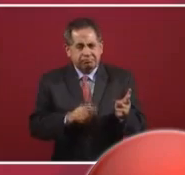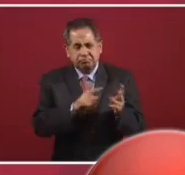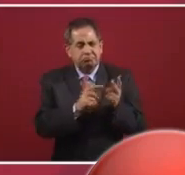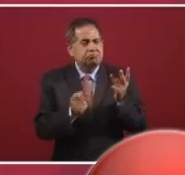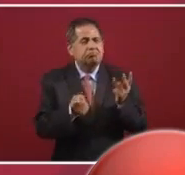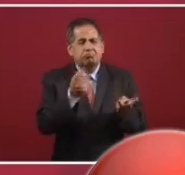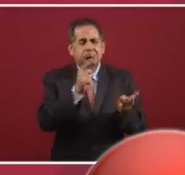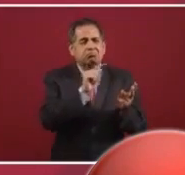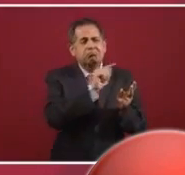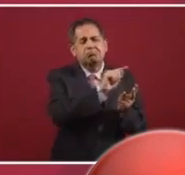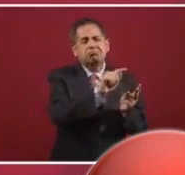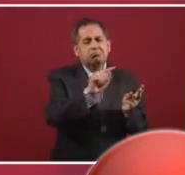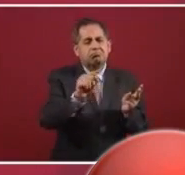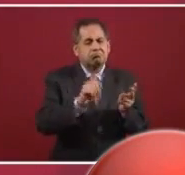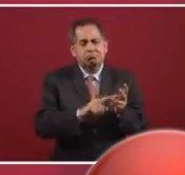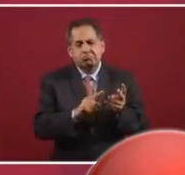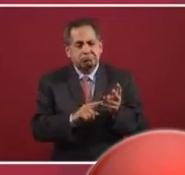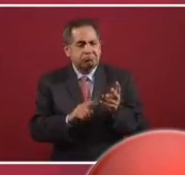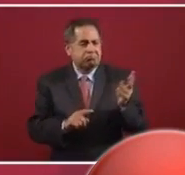algunos otros, ¿no?